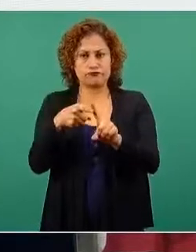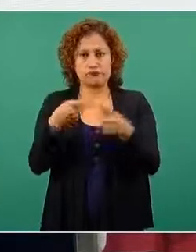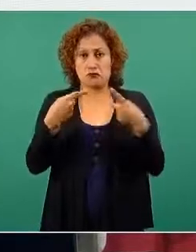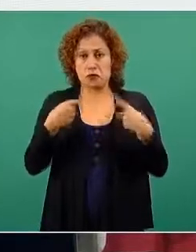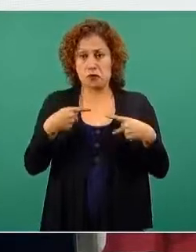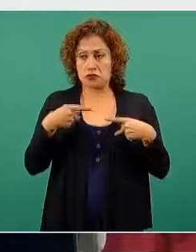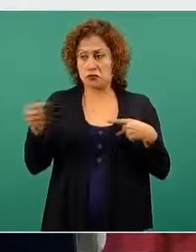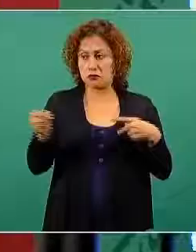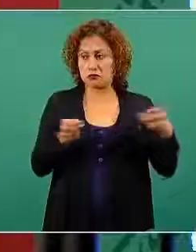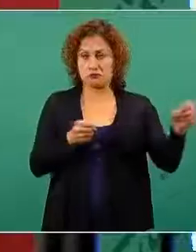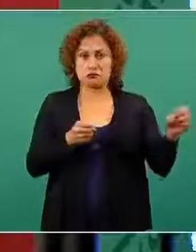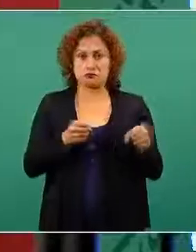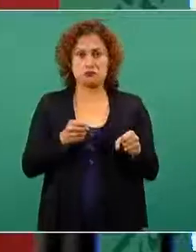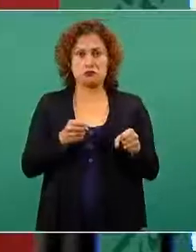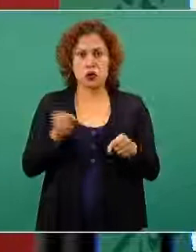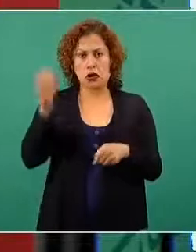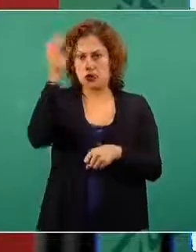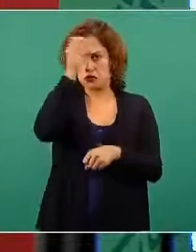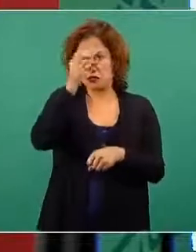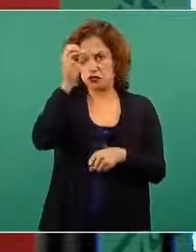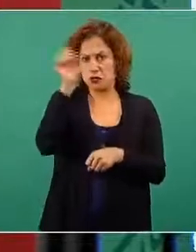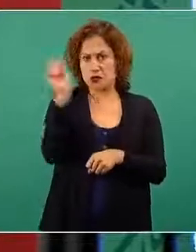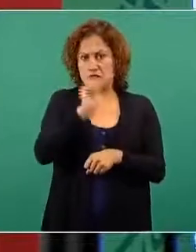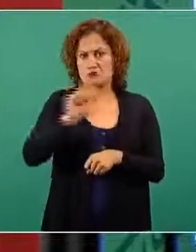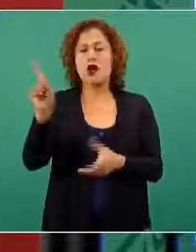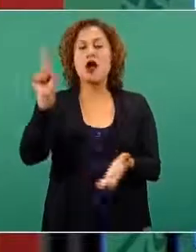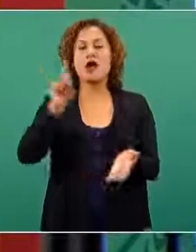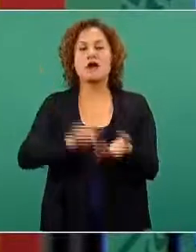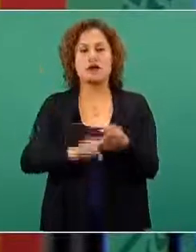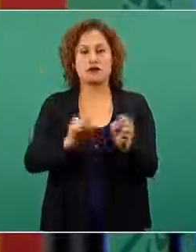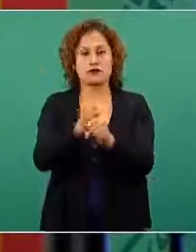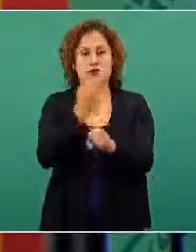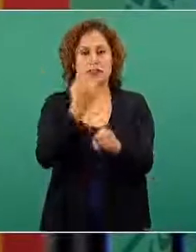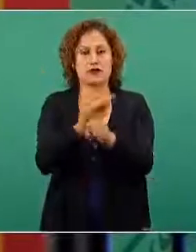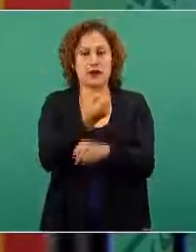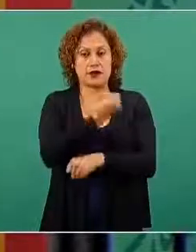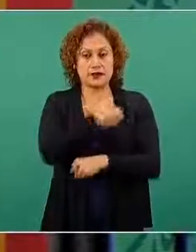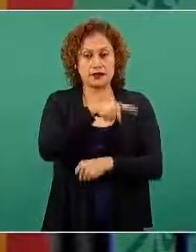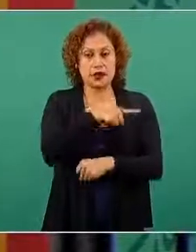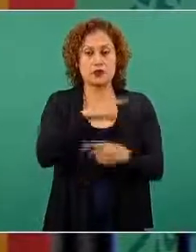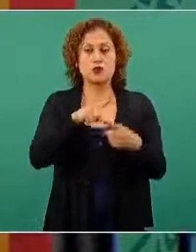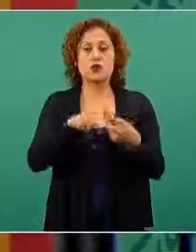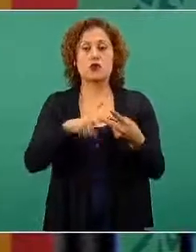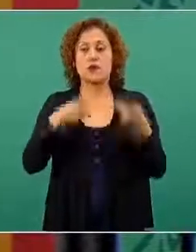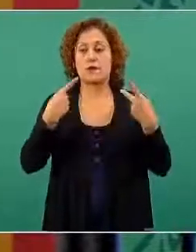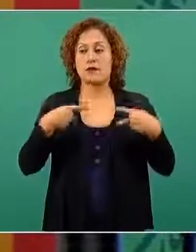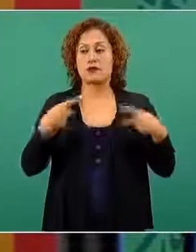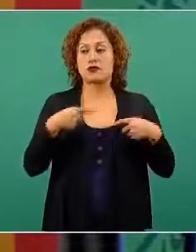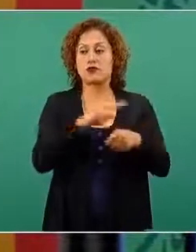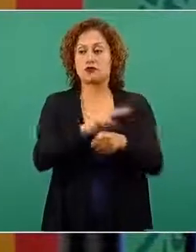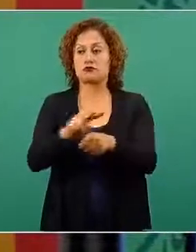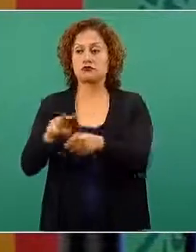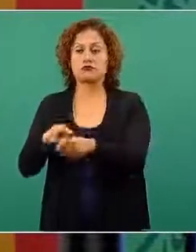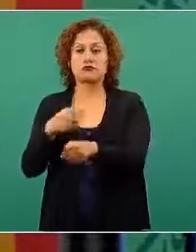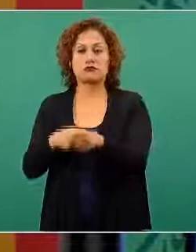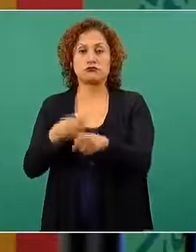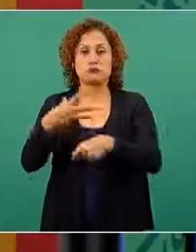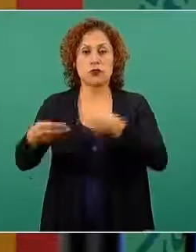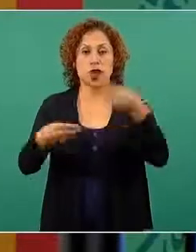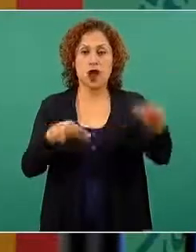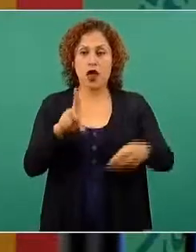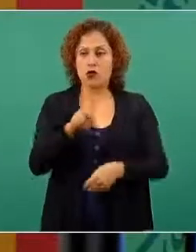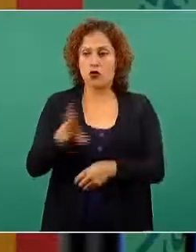ciencia de la Secretaría de Salud, epidemiólogos, sanitaristas, doctores en